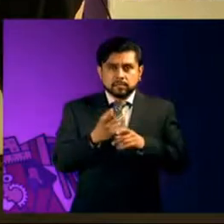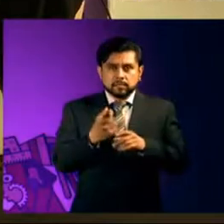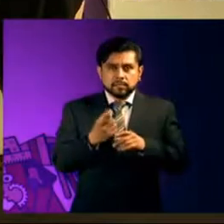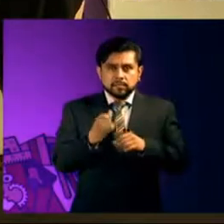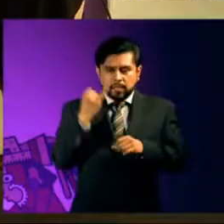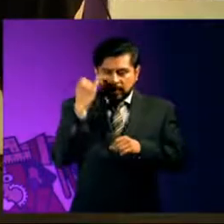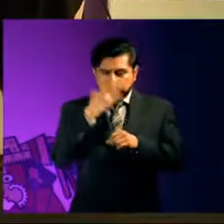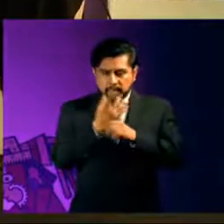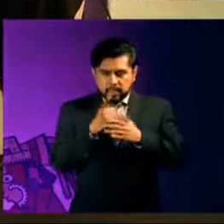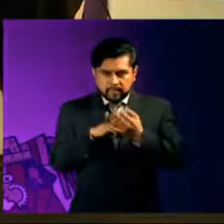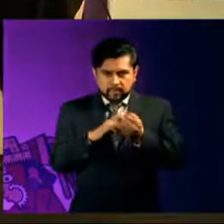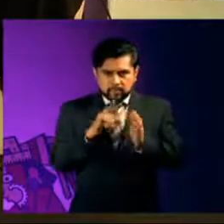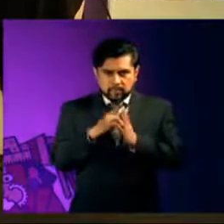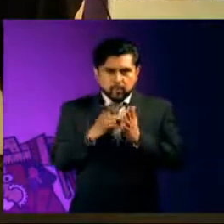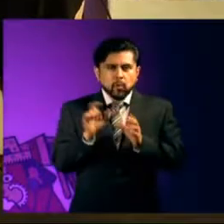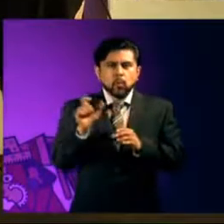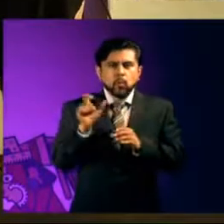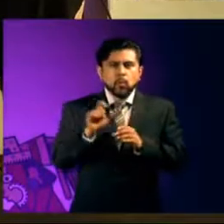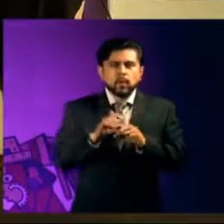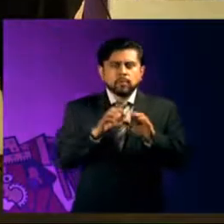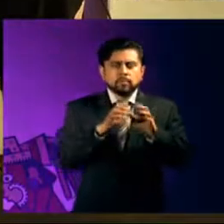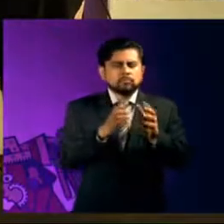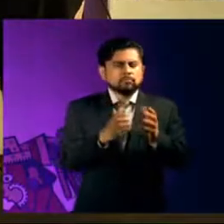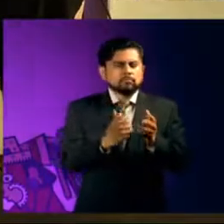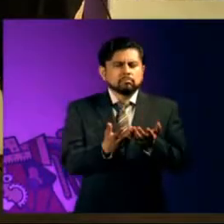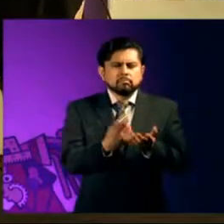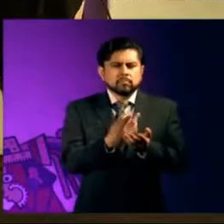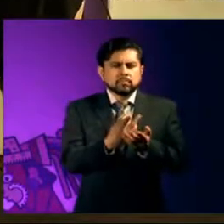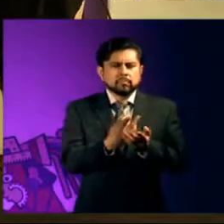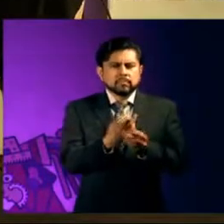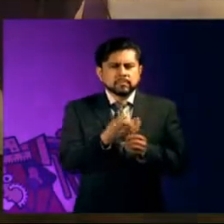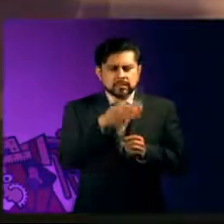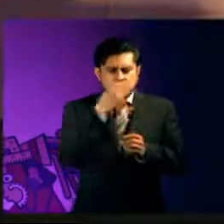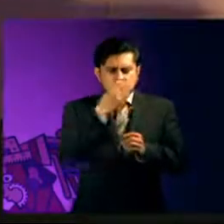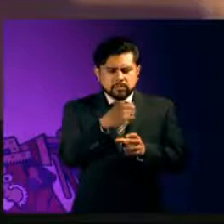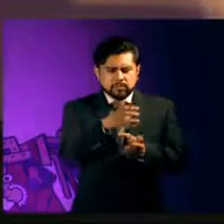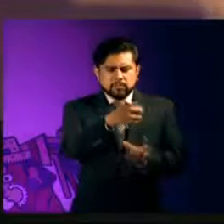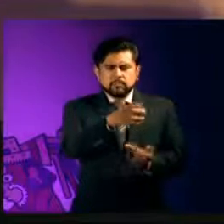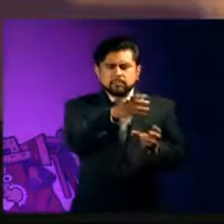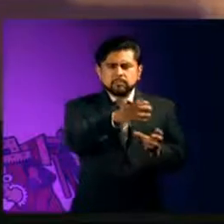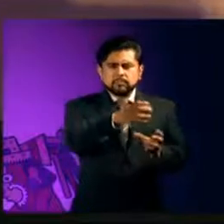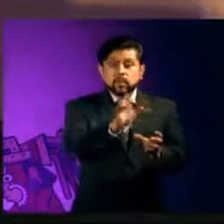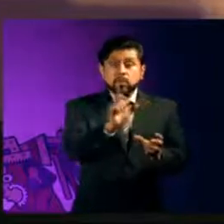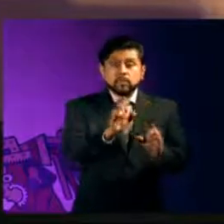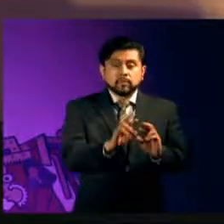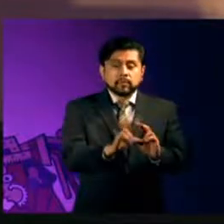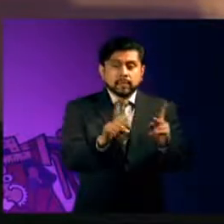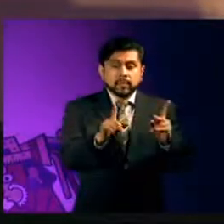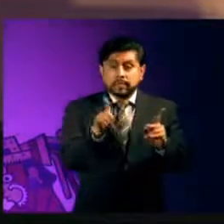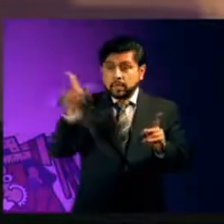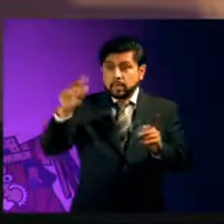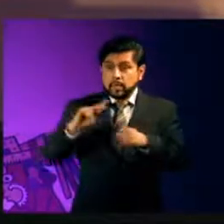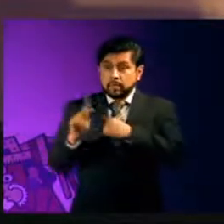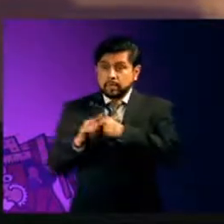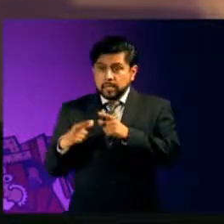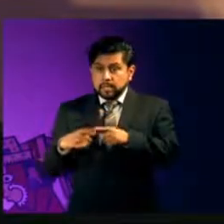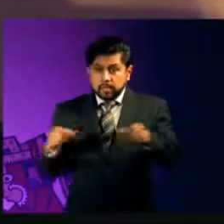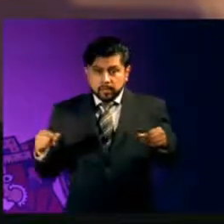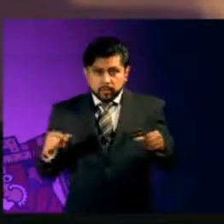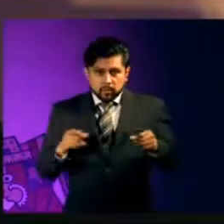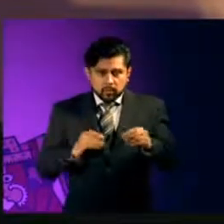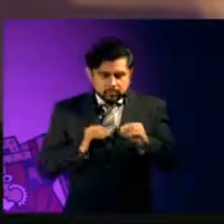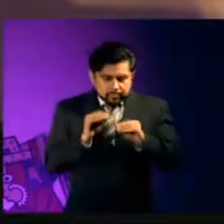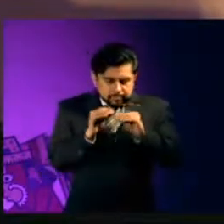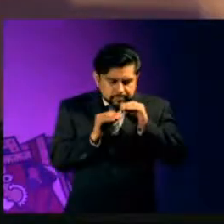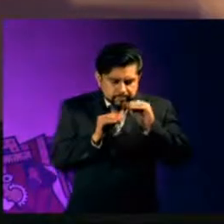no en las vasijas cuando se rompen los jarrones en japón son restaurados en